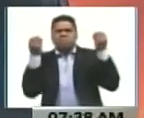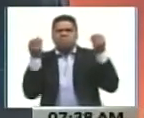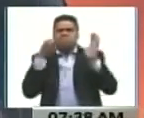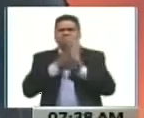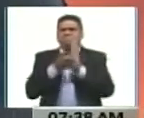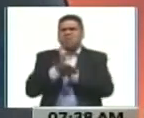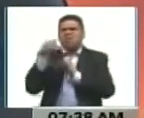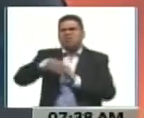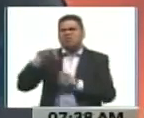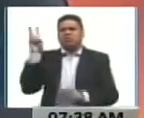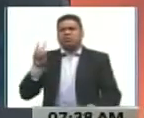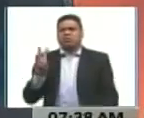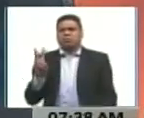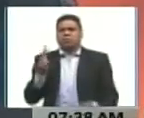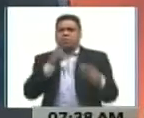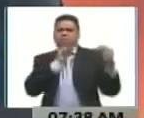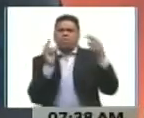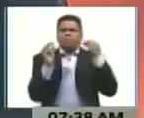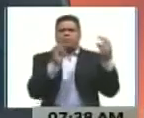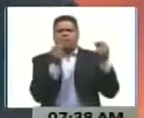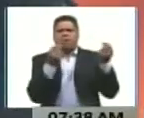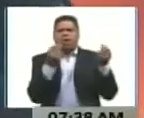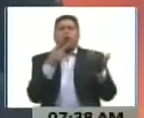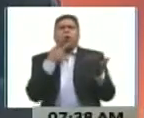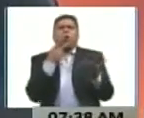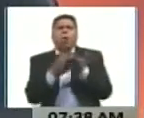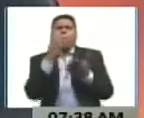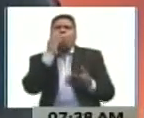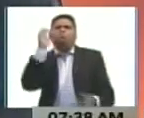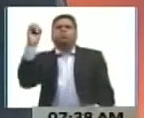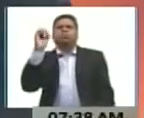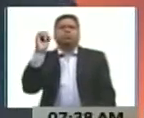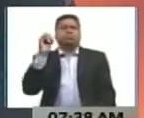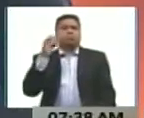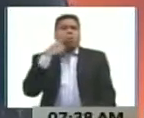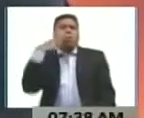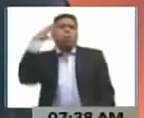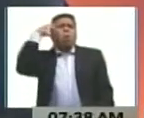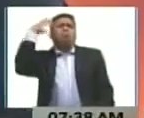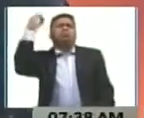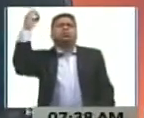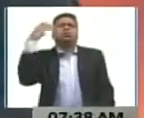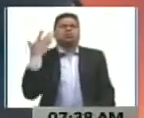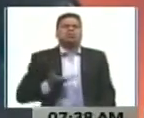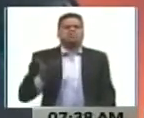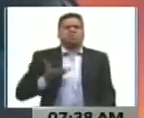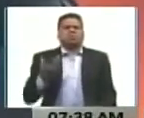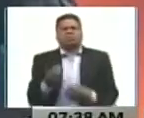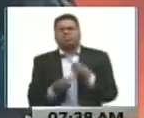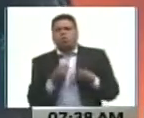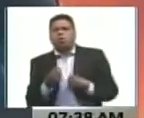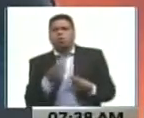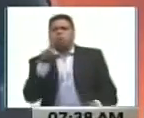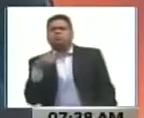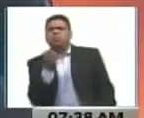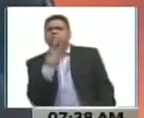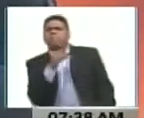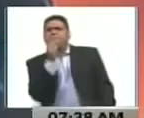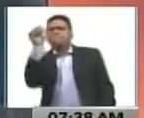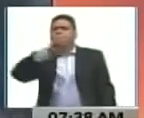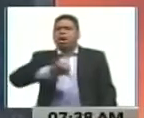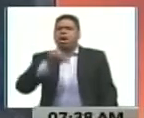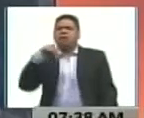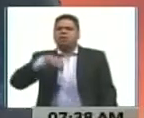sucediendo en Venezuela, que es precisamente una emergencia de ideas, una emergencia de procedimientos que van a